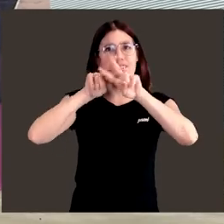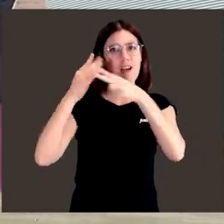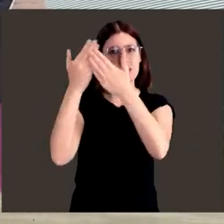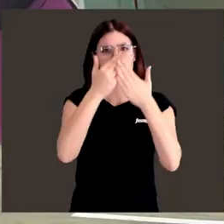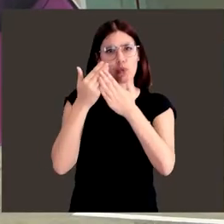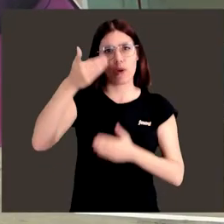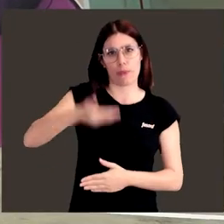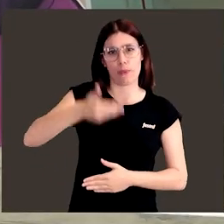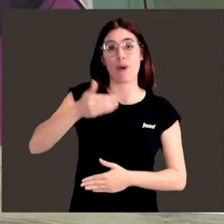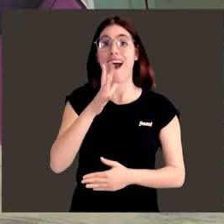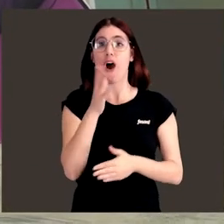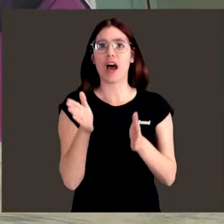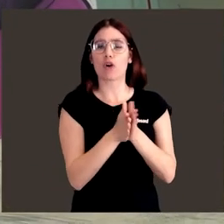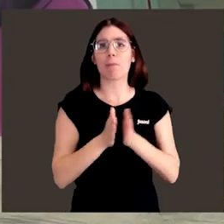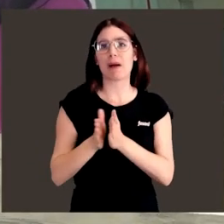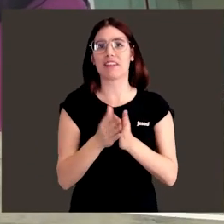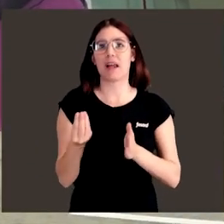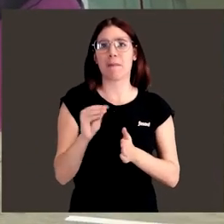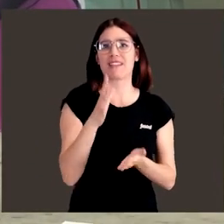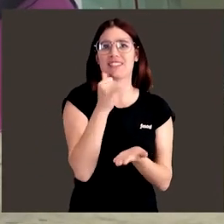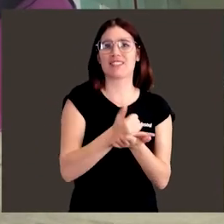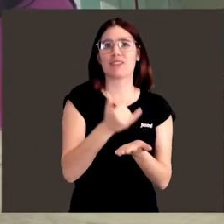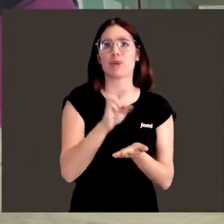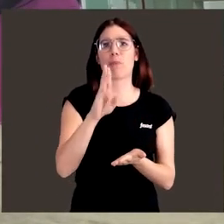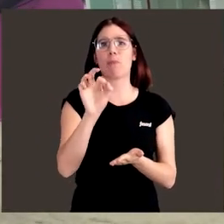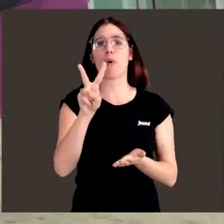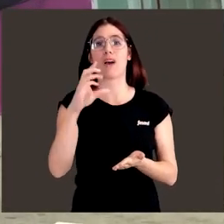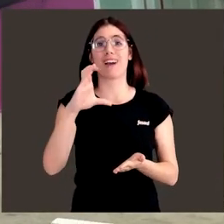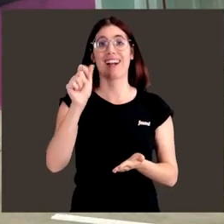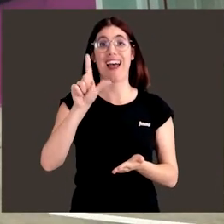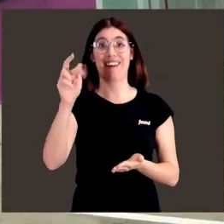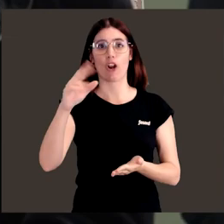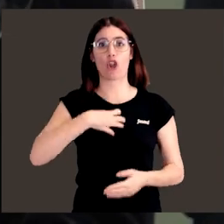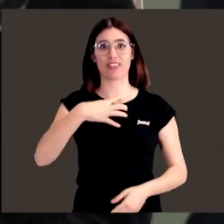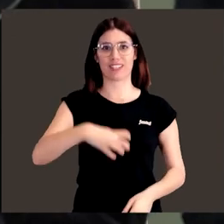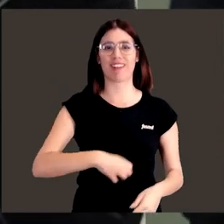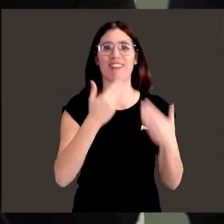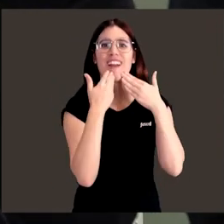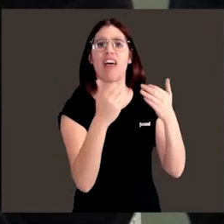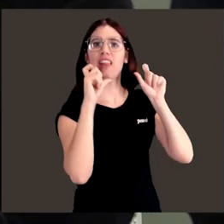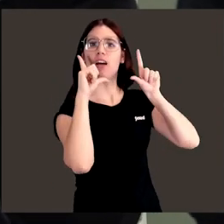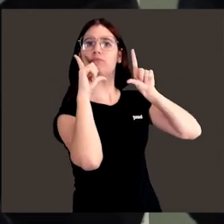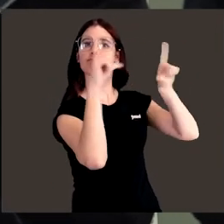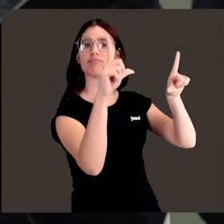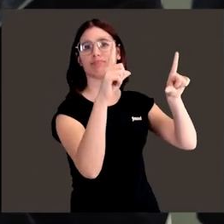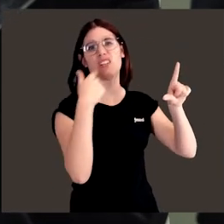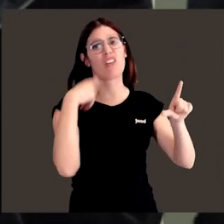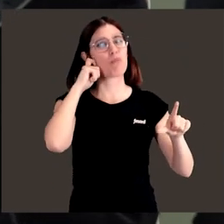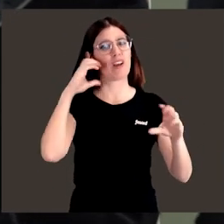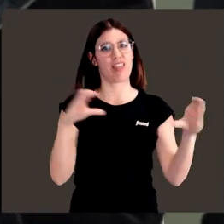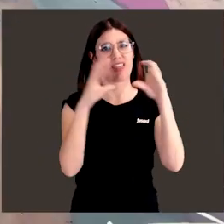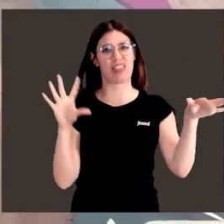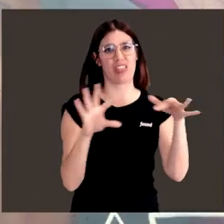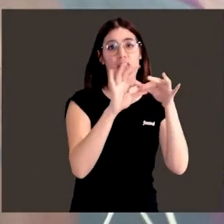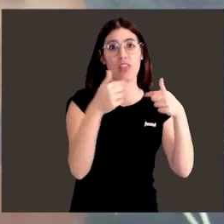Y desde ahora es una compañera más de todo el alumnado y personal de l'Instituto Pouclar de Ontinyent, gracias al nuevo mural del proyecto Dones de Ciencia.